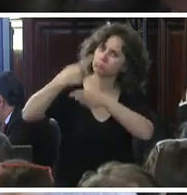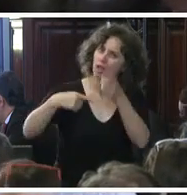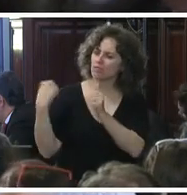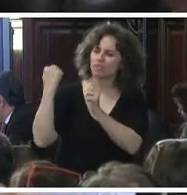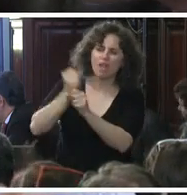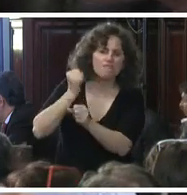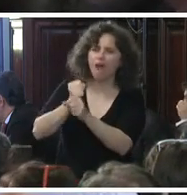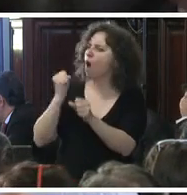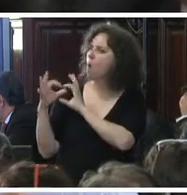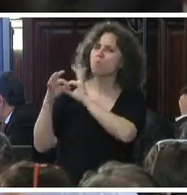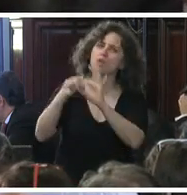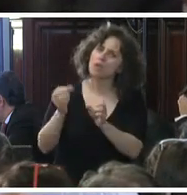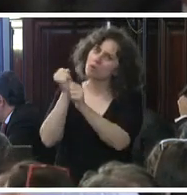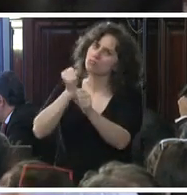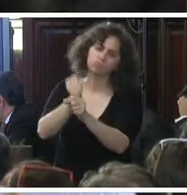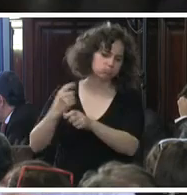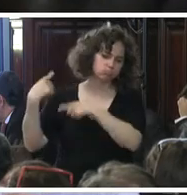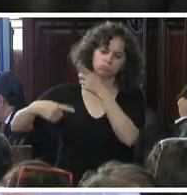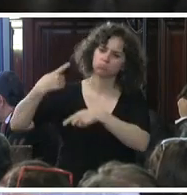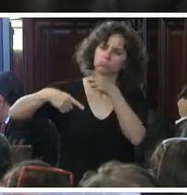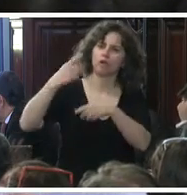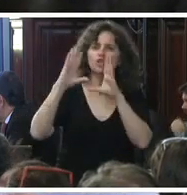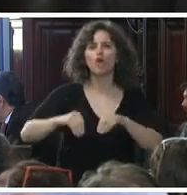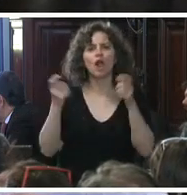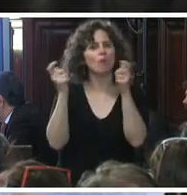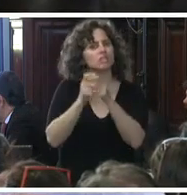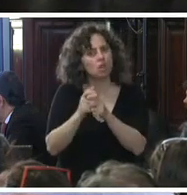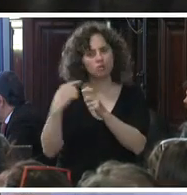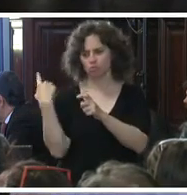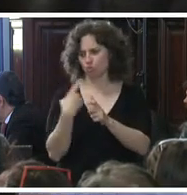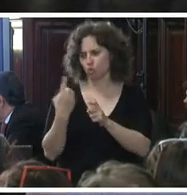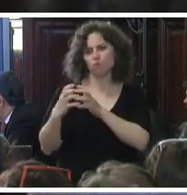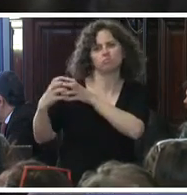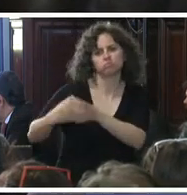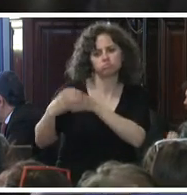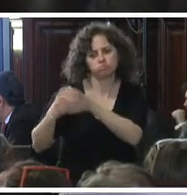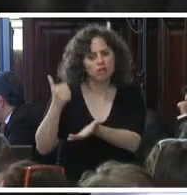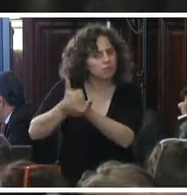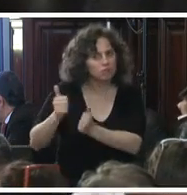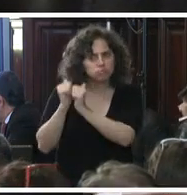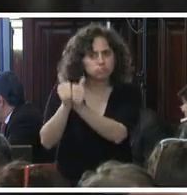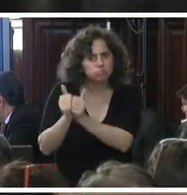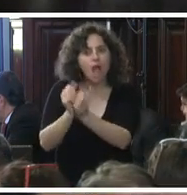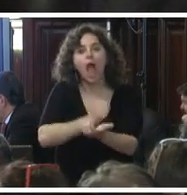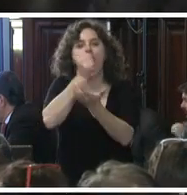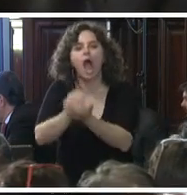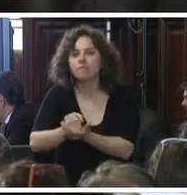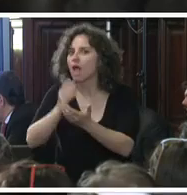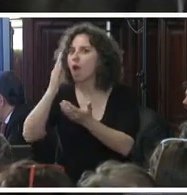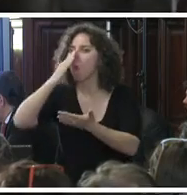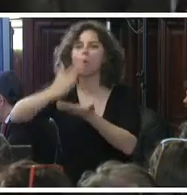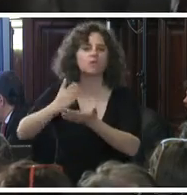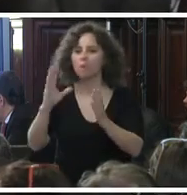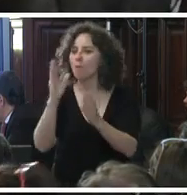un trabajo constante este es un desvelo de toda la comisión y siempre vamos a estar ahí presentes hasta cuando se